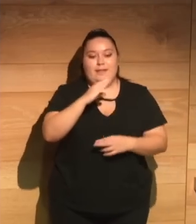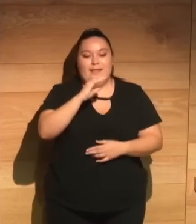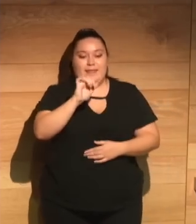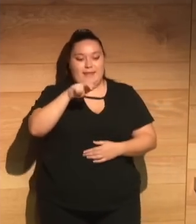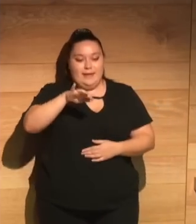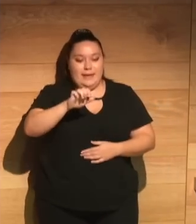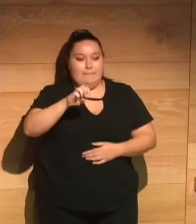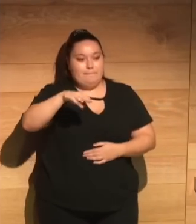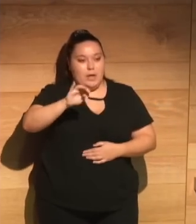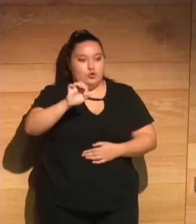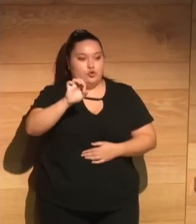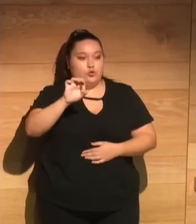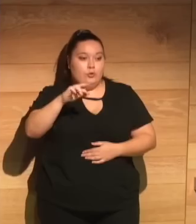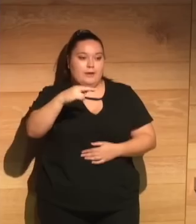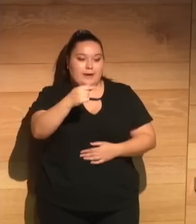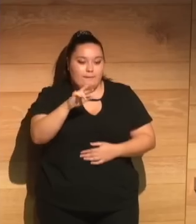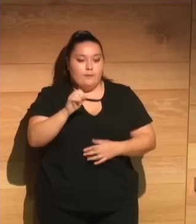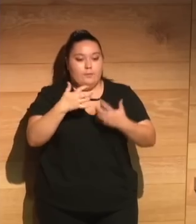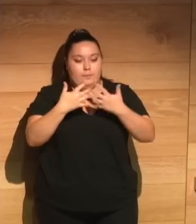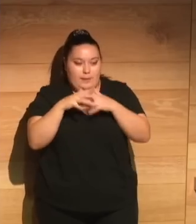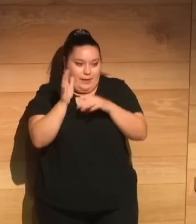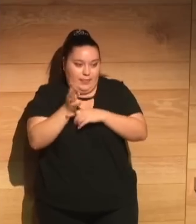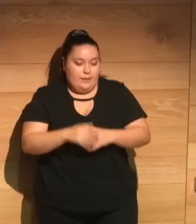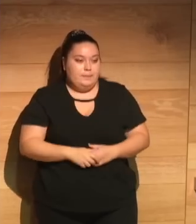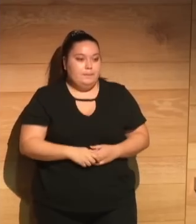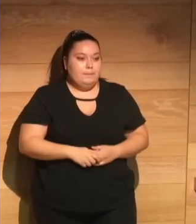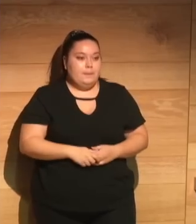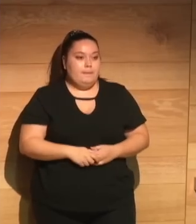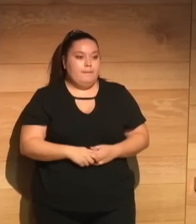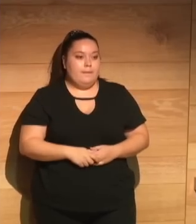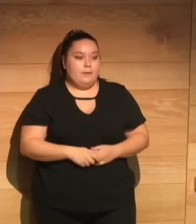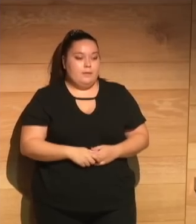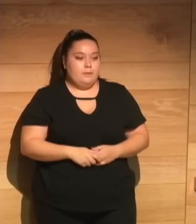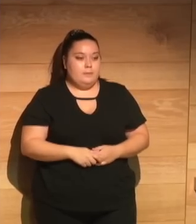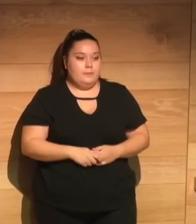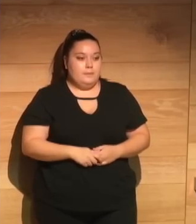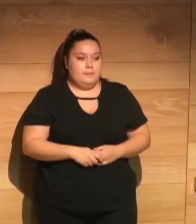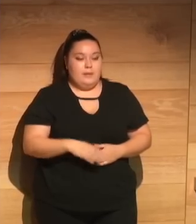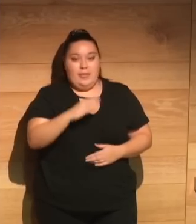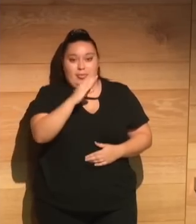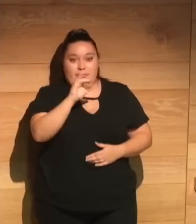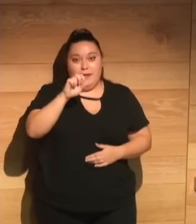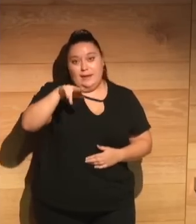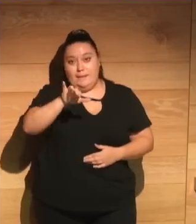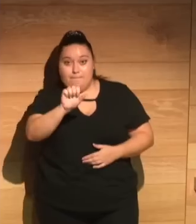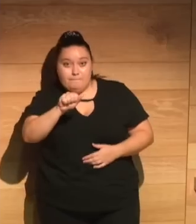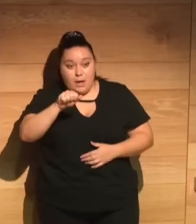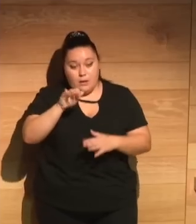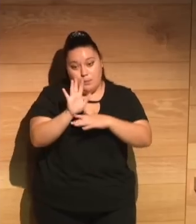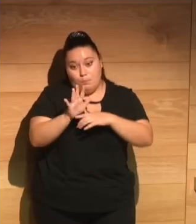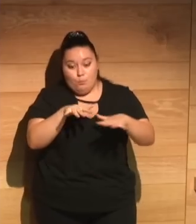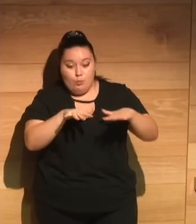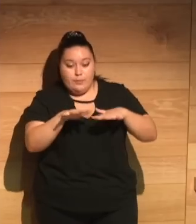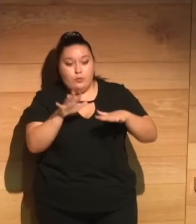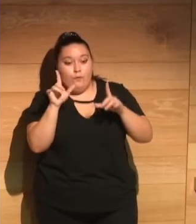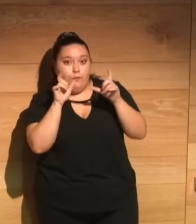parece normal cinematógrafo, pero esto es simplemente una combinación, claro, de palabras griegas, como todos los demás inventos. Cinema, y, o sea, de movimiento